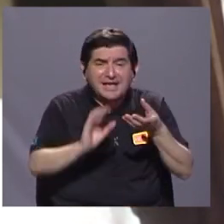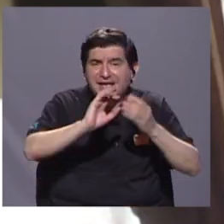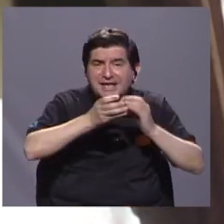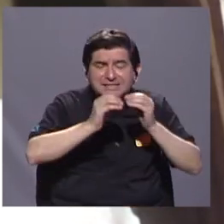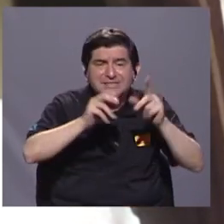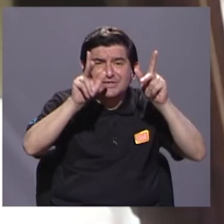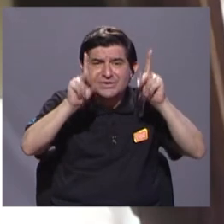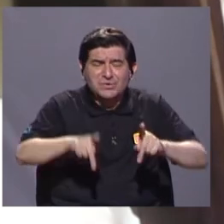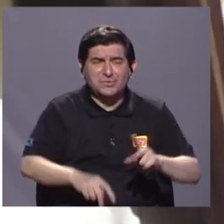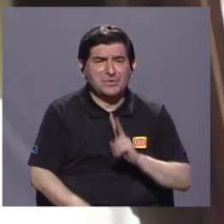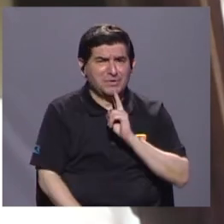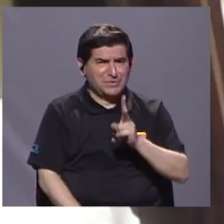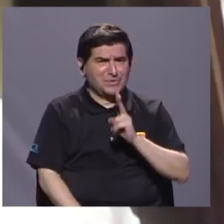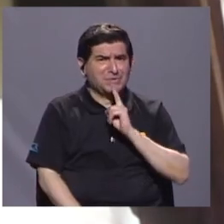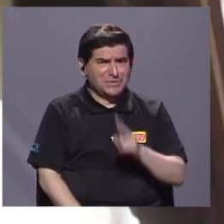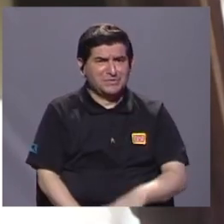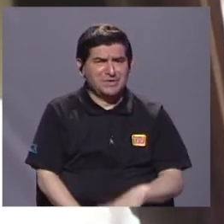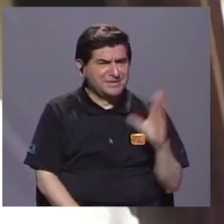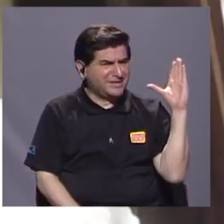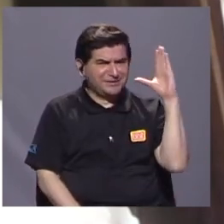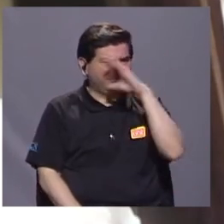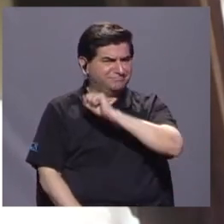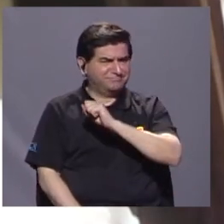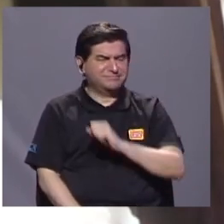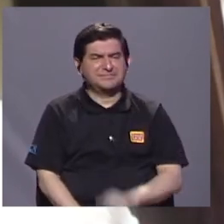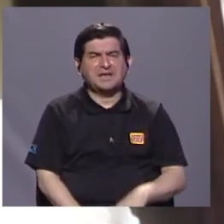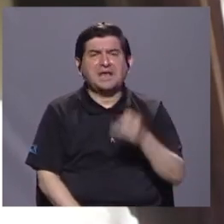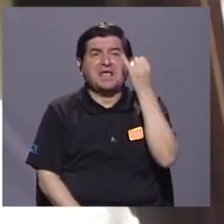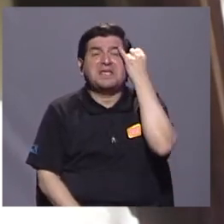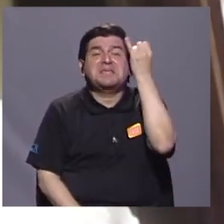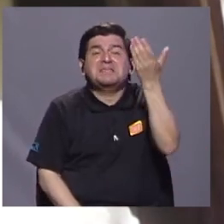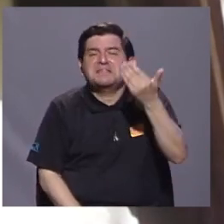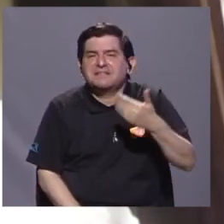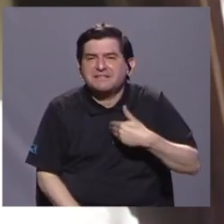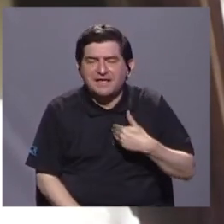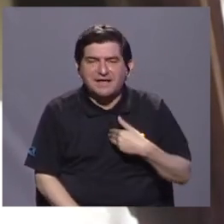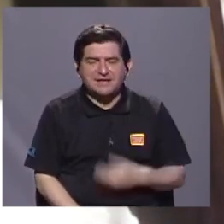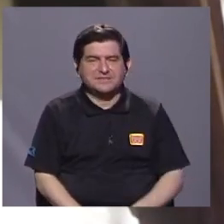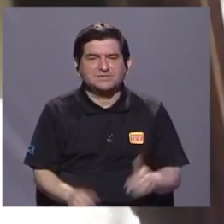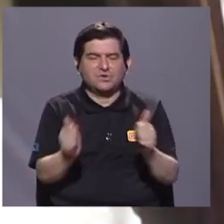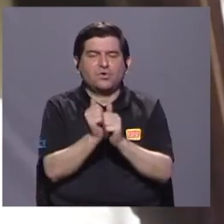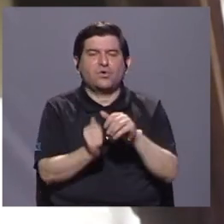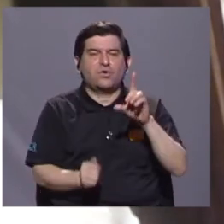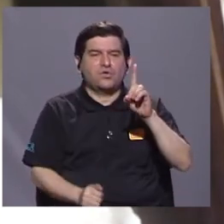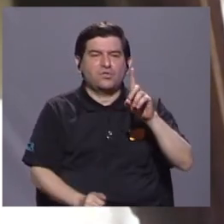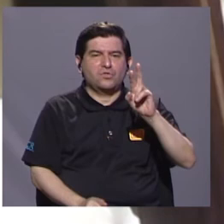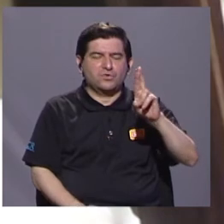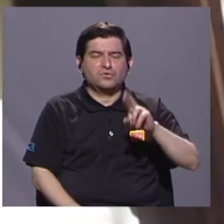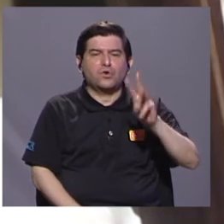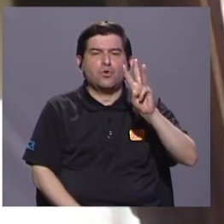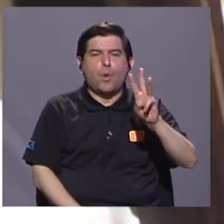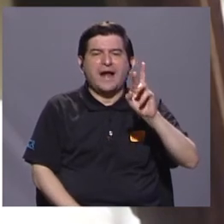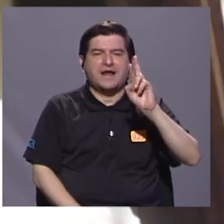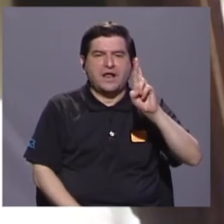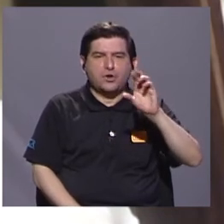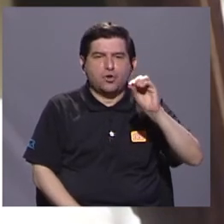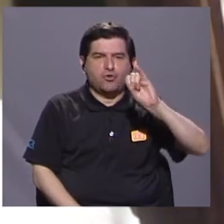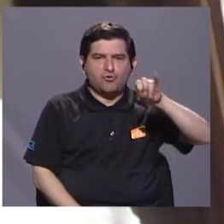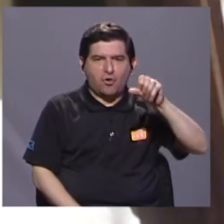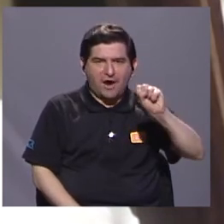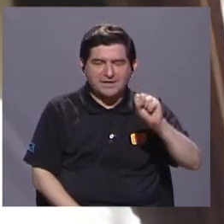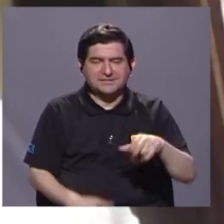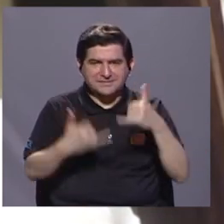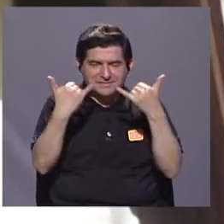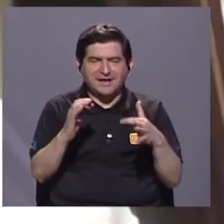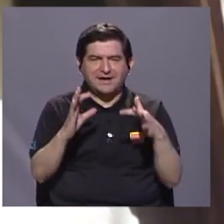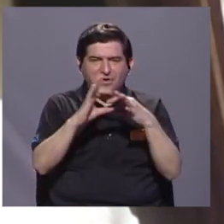de personas que realmente no han sido detectadas. Hay estimaciones que hemos hecho con el doctor Warner Rojas, en donde más o menos la relación